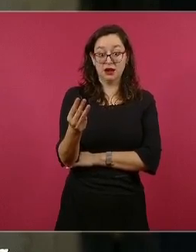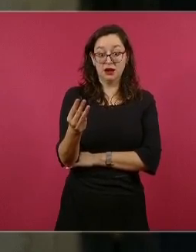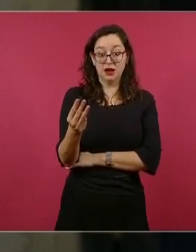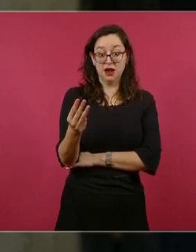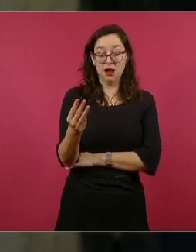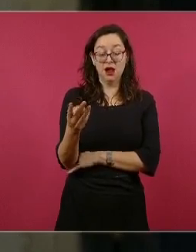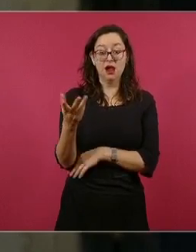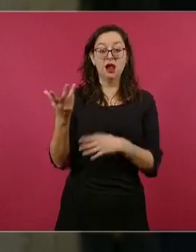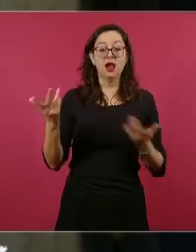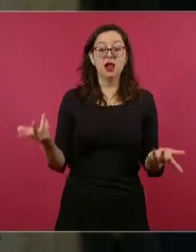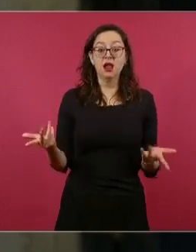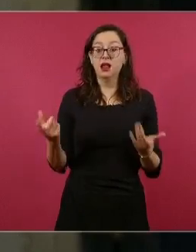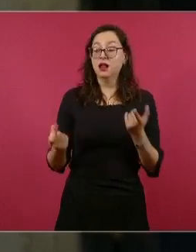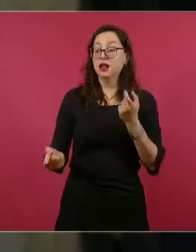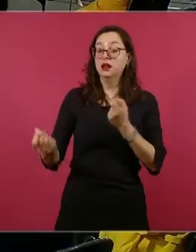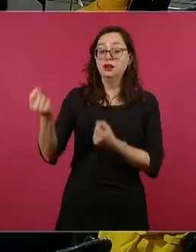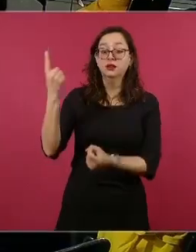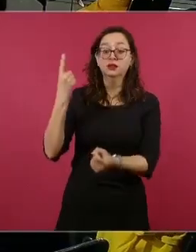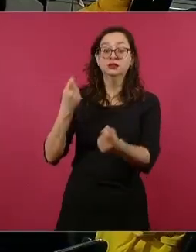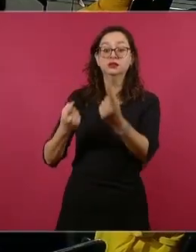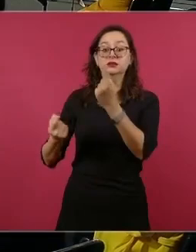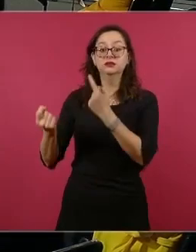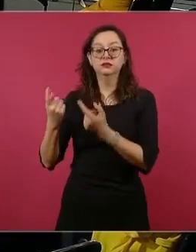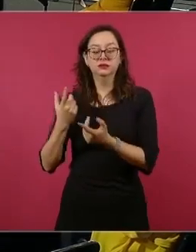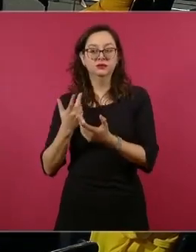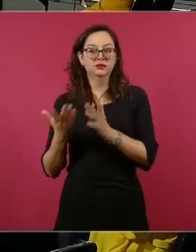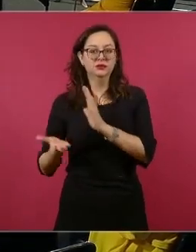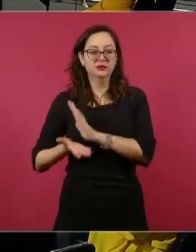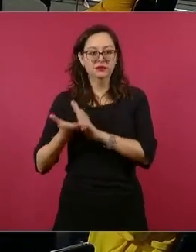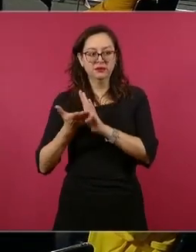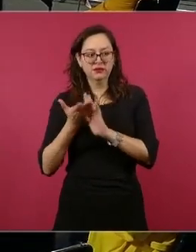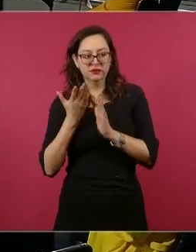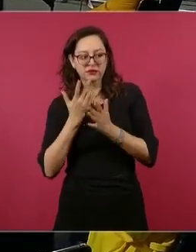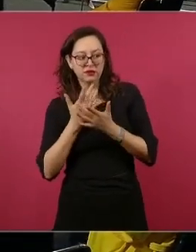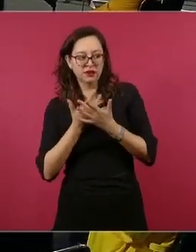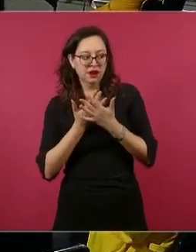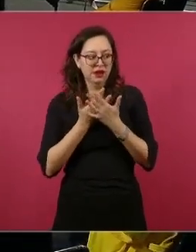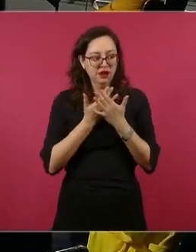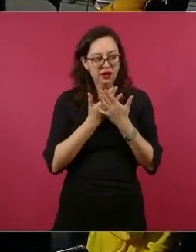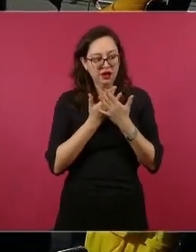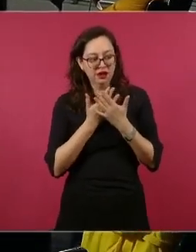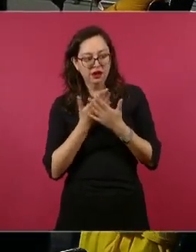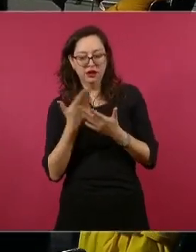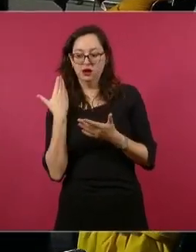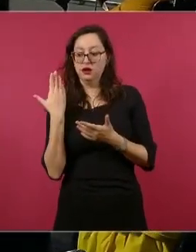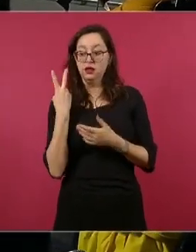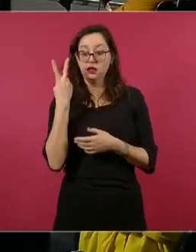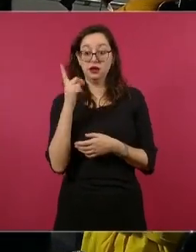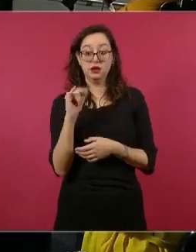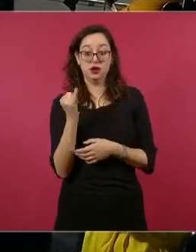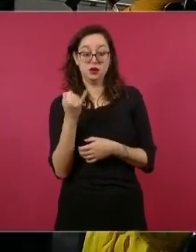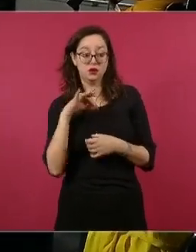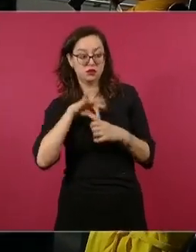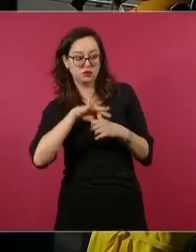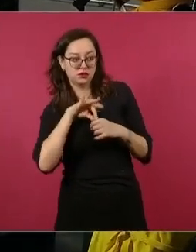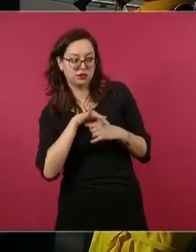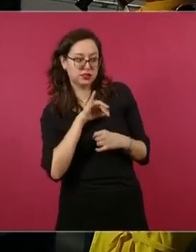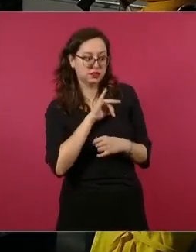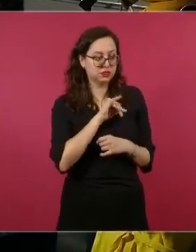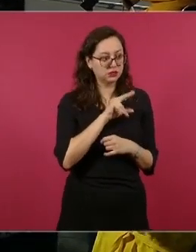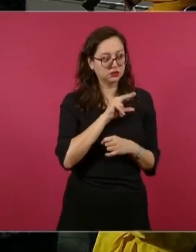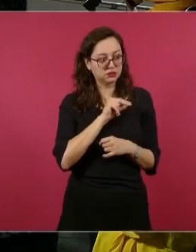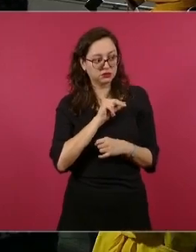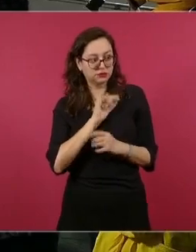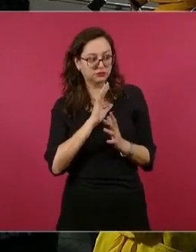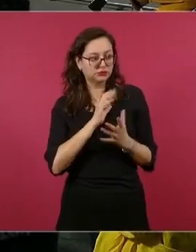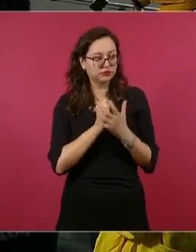algunos y su mayoría estuvieron esperando los resultados de la elección. Fue evidente